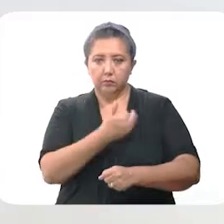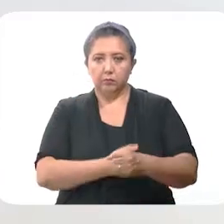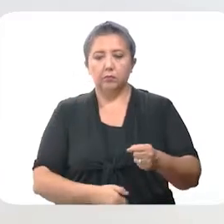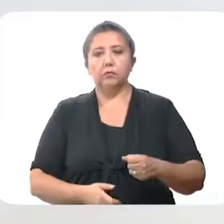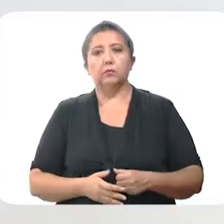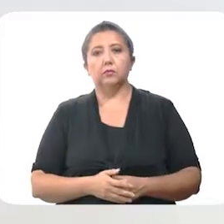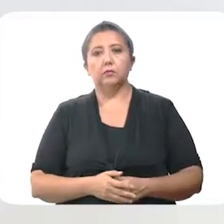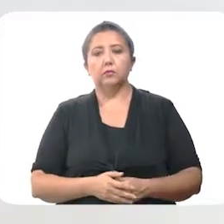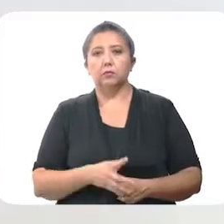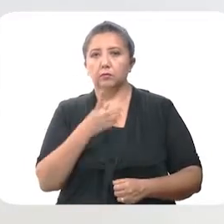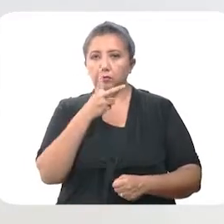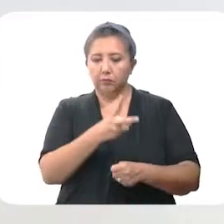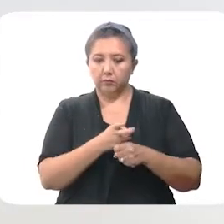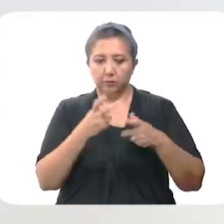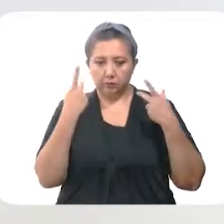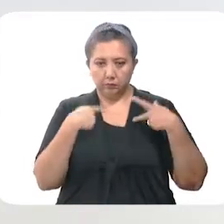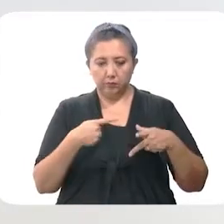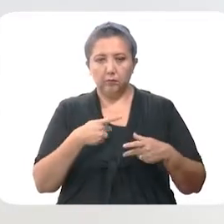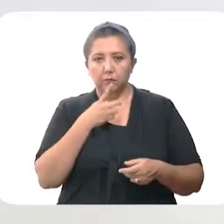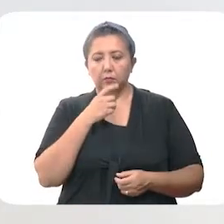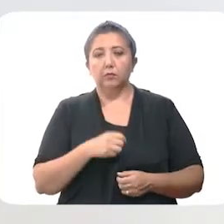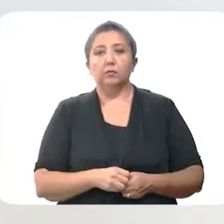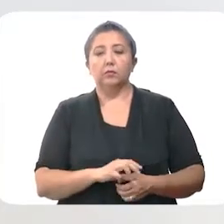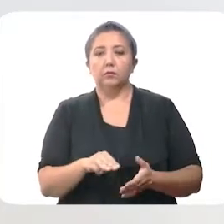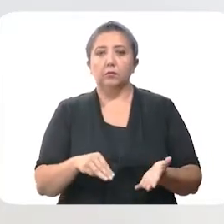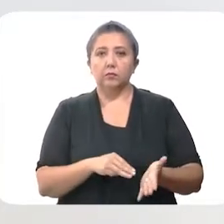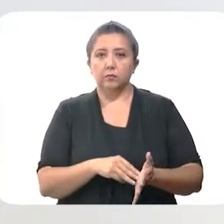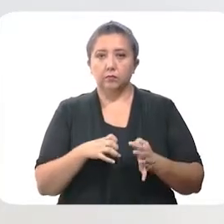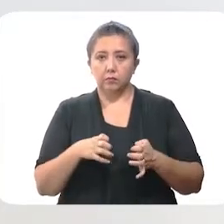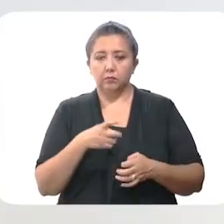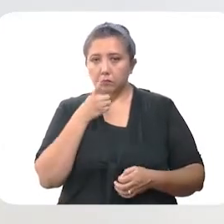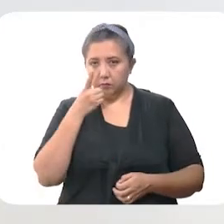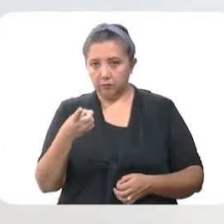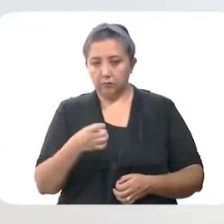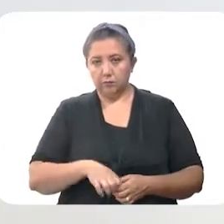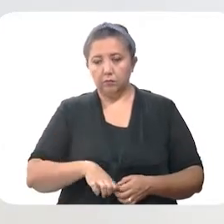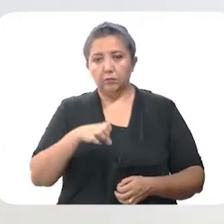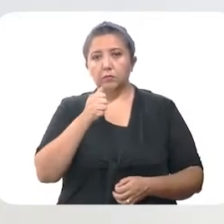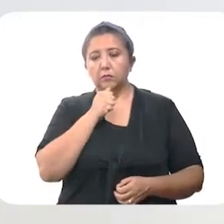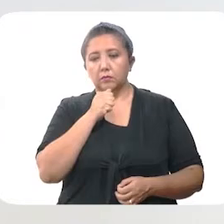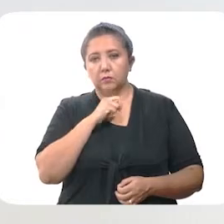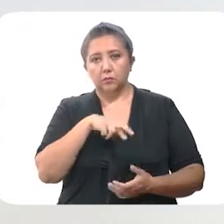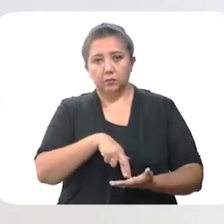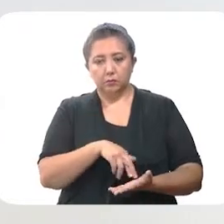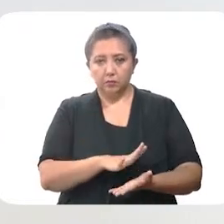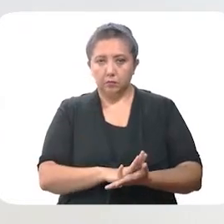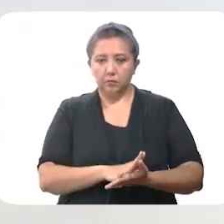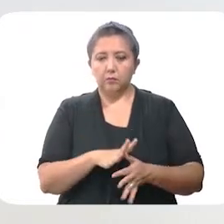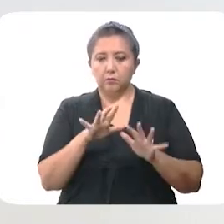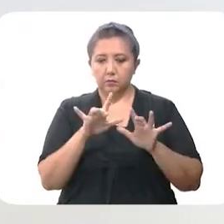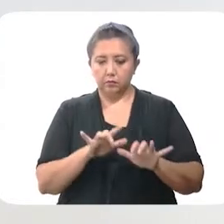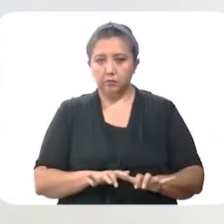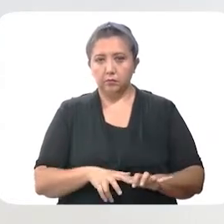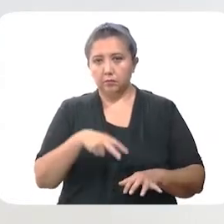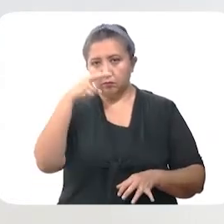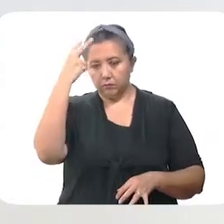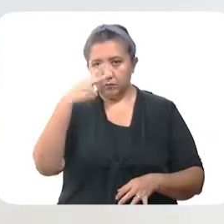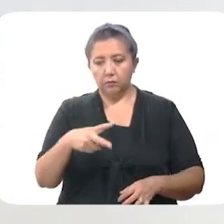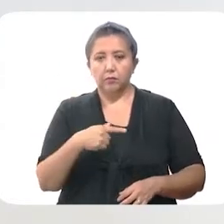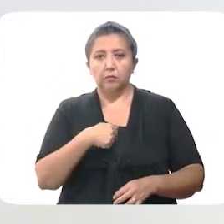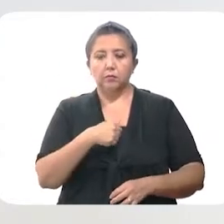de la tarde. Se invita a los habitantes de la capital que estén en este rango de edad y que todavía no se han registrado en la plataforma